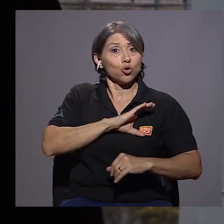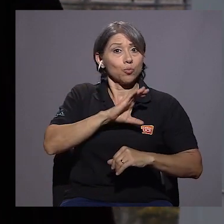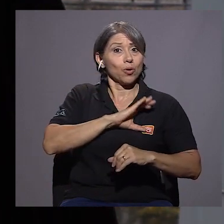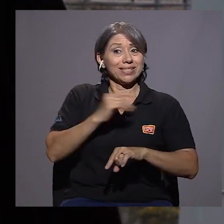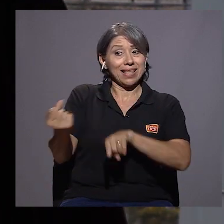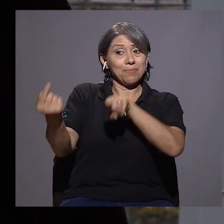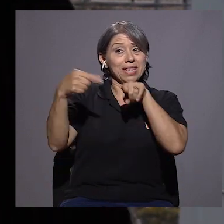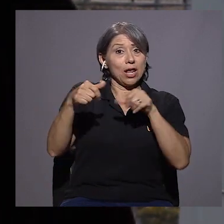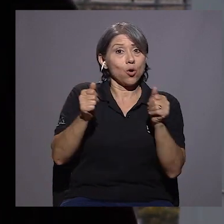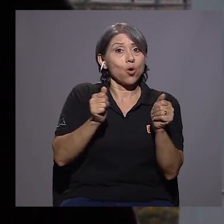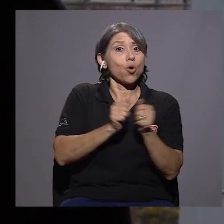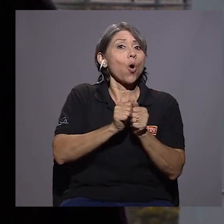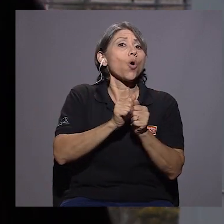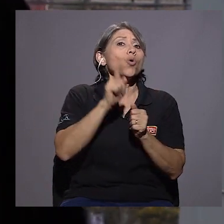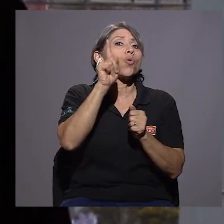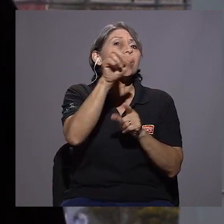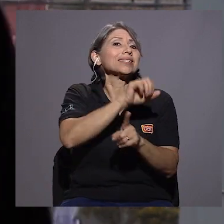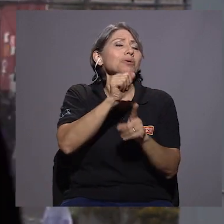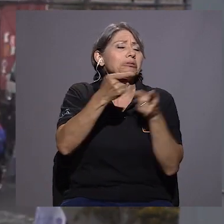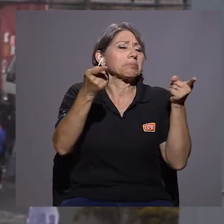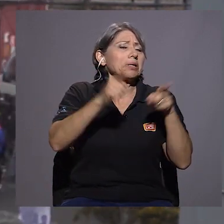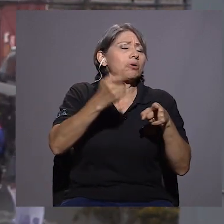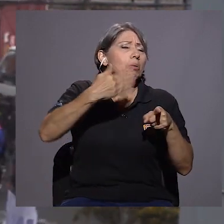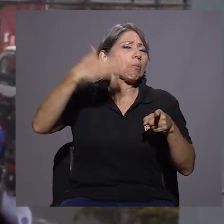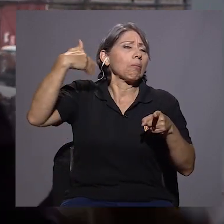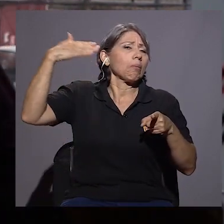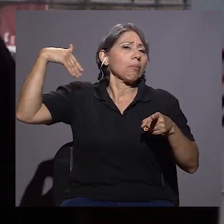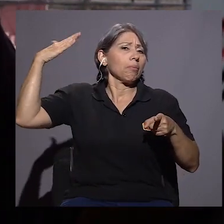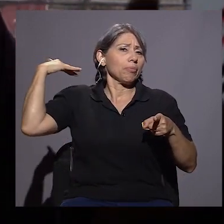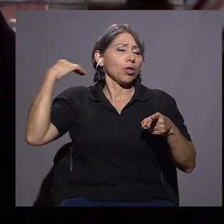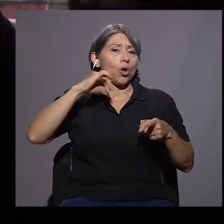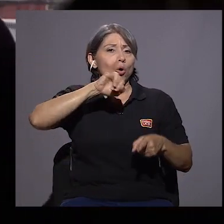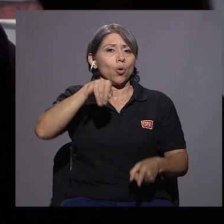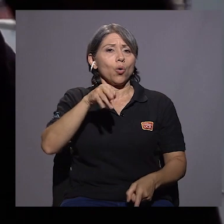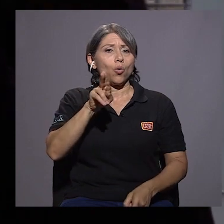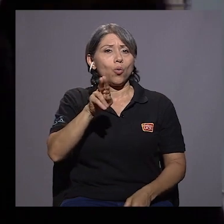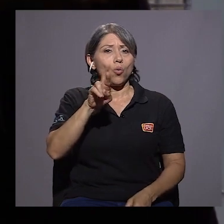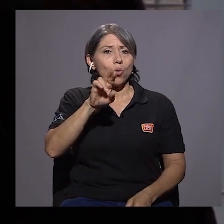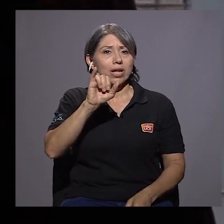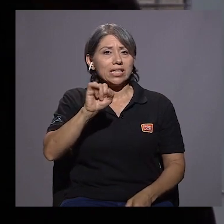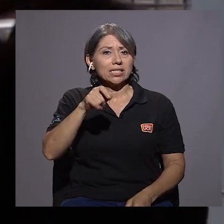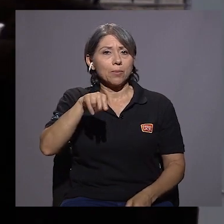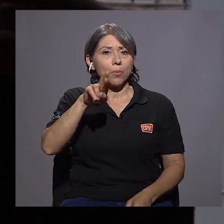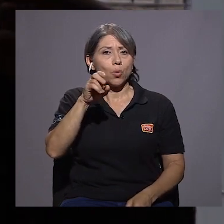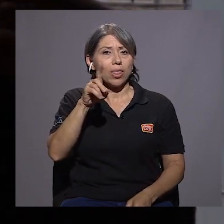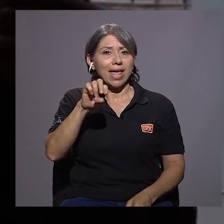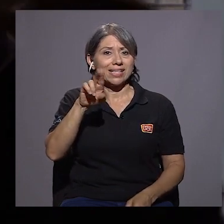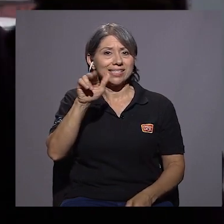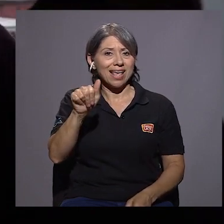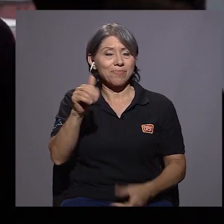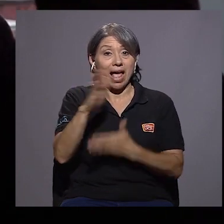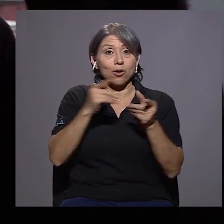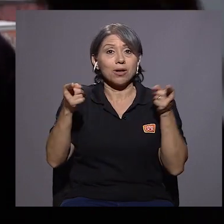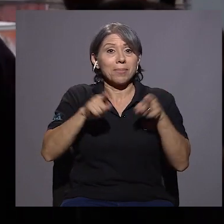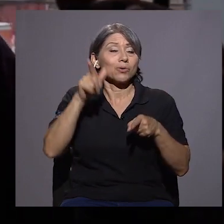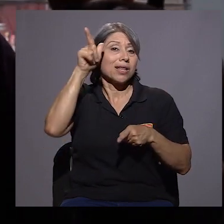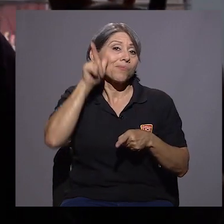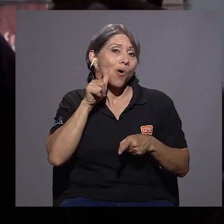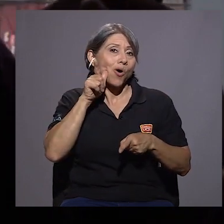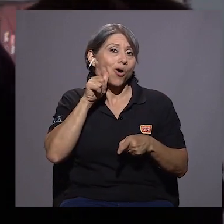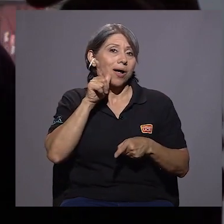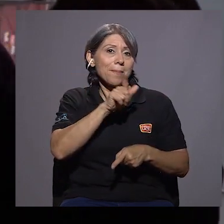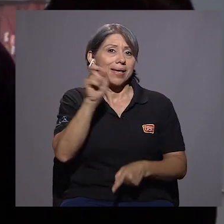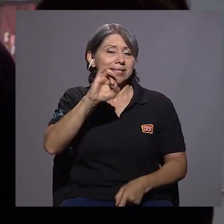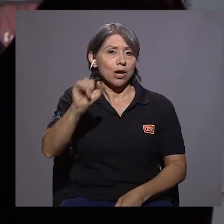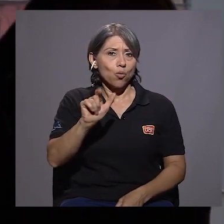unos policías con una jurisprudencia descontextualizada. La jurisprudencia fue hecha en Limón, en